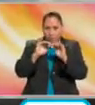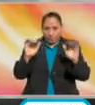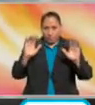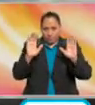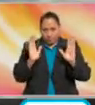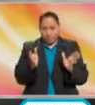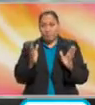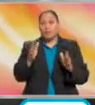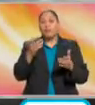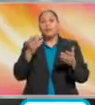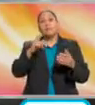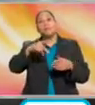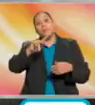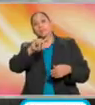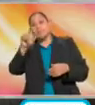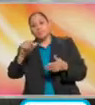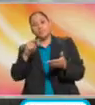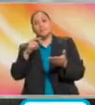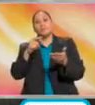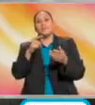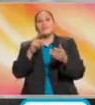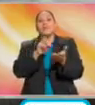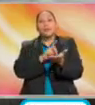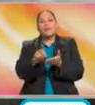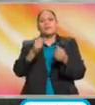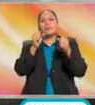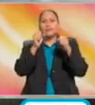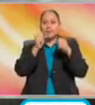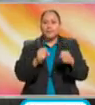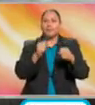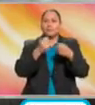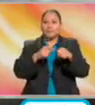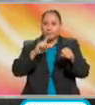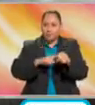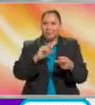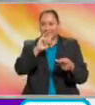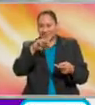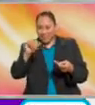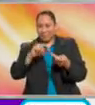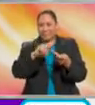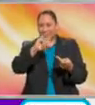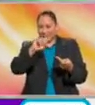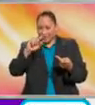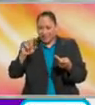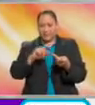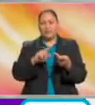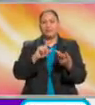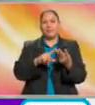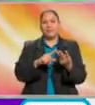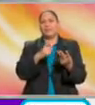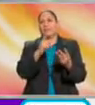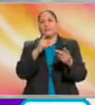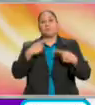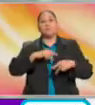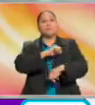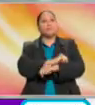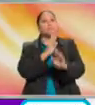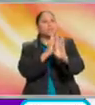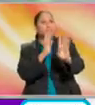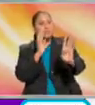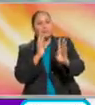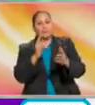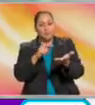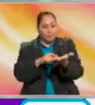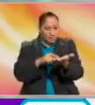los derechos, ¿no? Los derechos de Seguro Social, los derechos de Infonavit, porque Claro. pues al llegar a una ventanilla, el funcionario dice, pues es que aquí